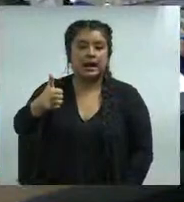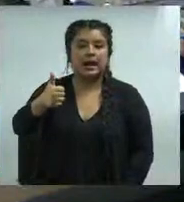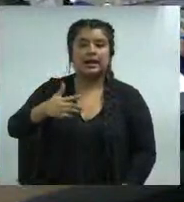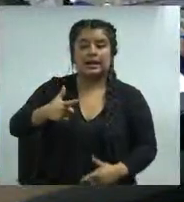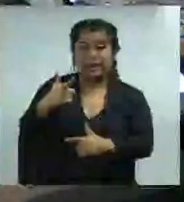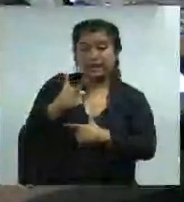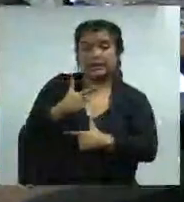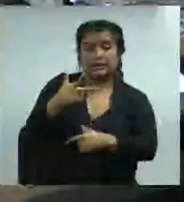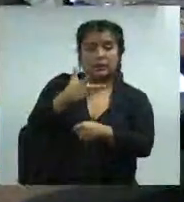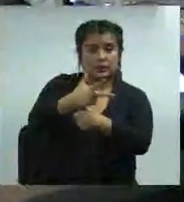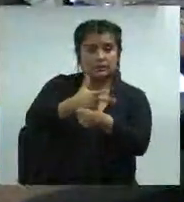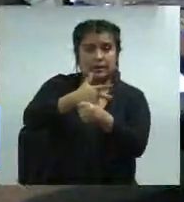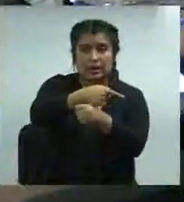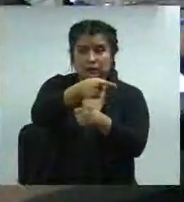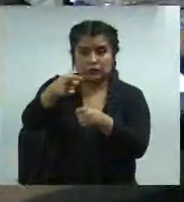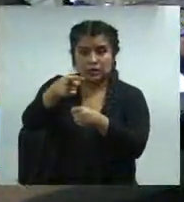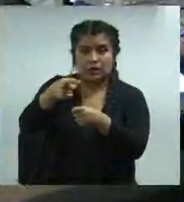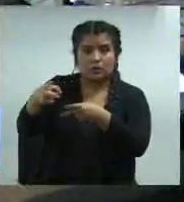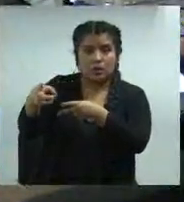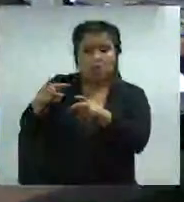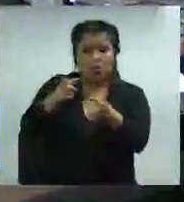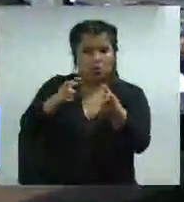se han podido controlar los incendios,